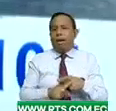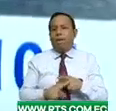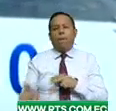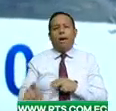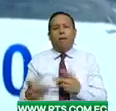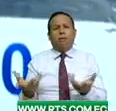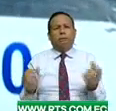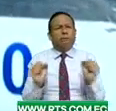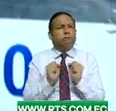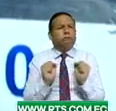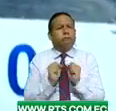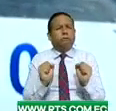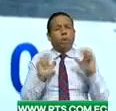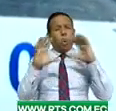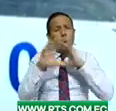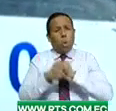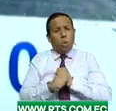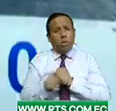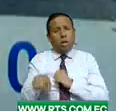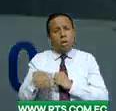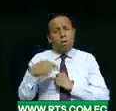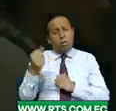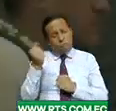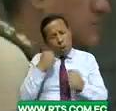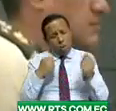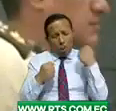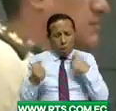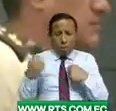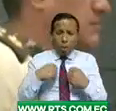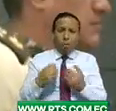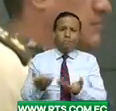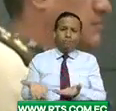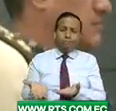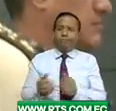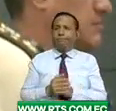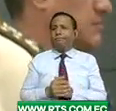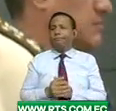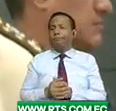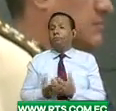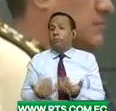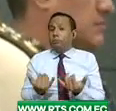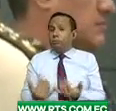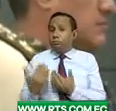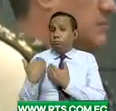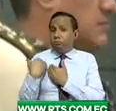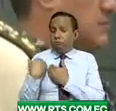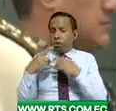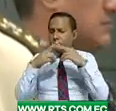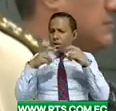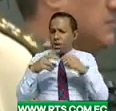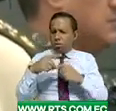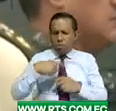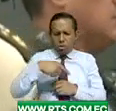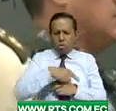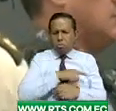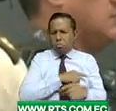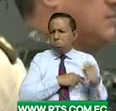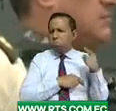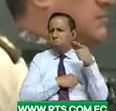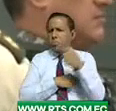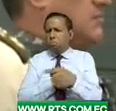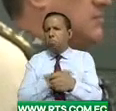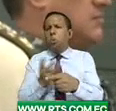y estaban algo golpeados. Estamos haciendo una investigación para saber cuál era el destino final. Si era para el consumo interno, salía